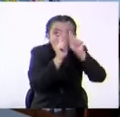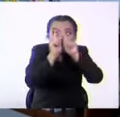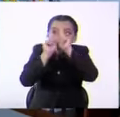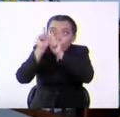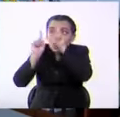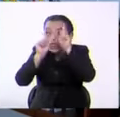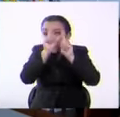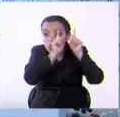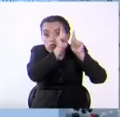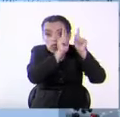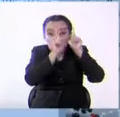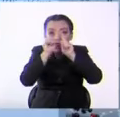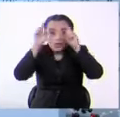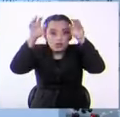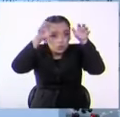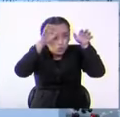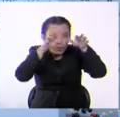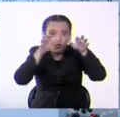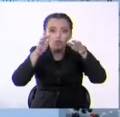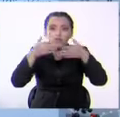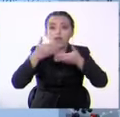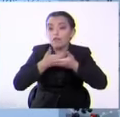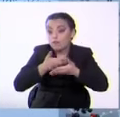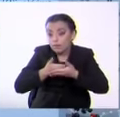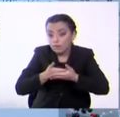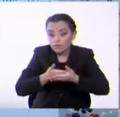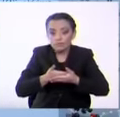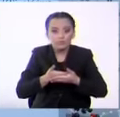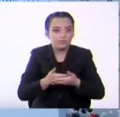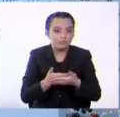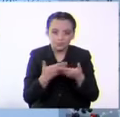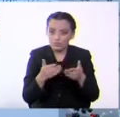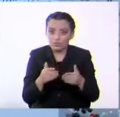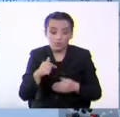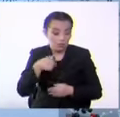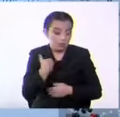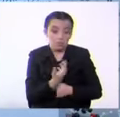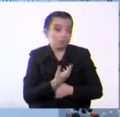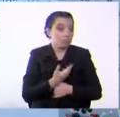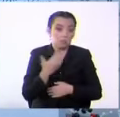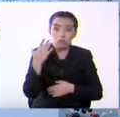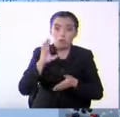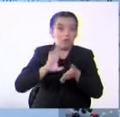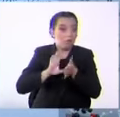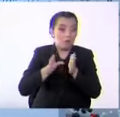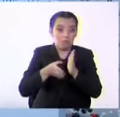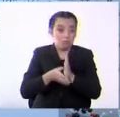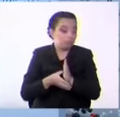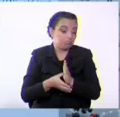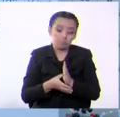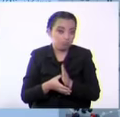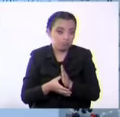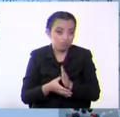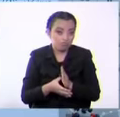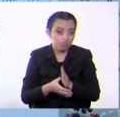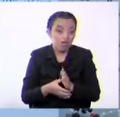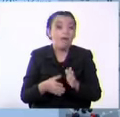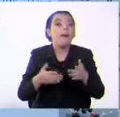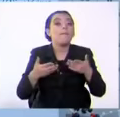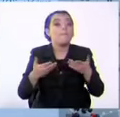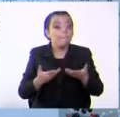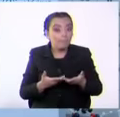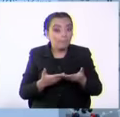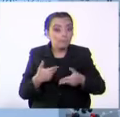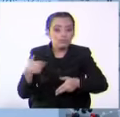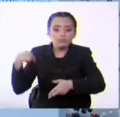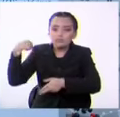o de la fertilidad. Ahora nosotros no hacemos eso, o por lo menos la mayoría no lo hace. Sin embargo, sufrimos por